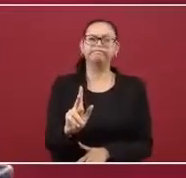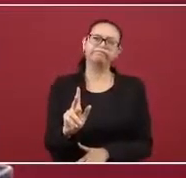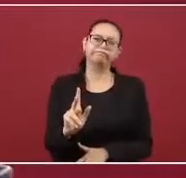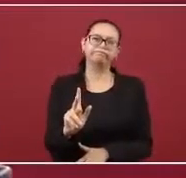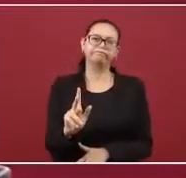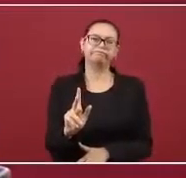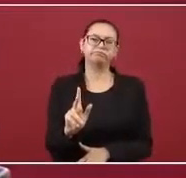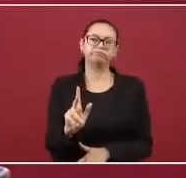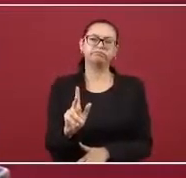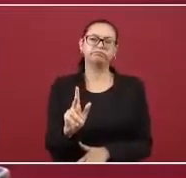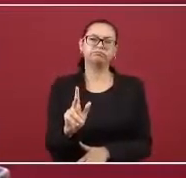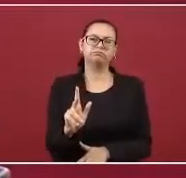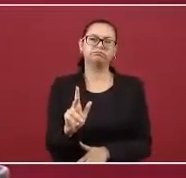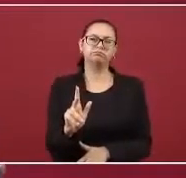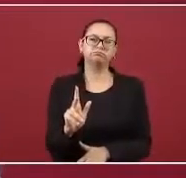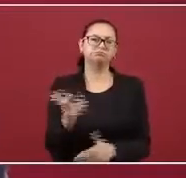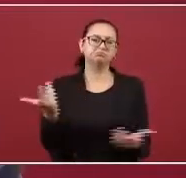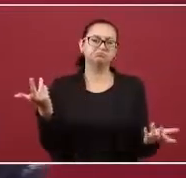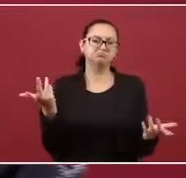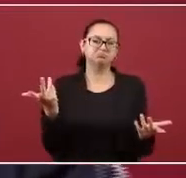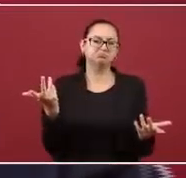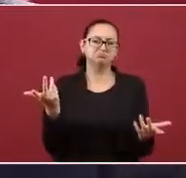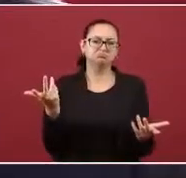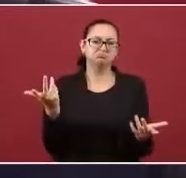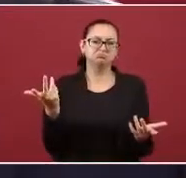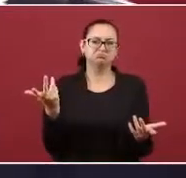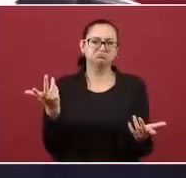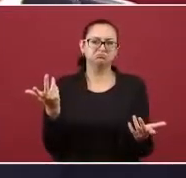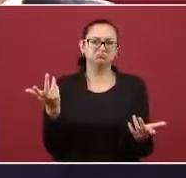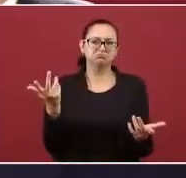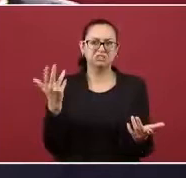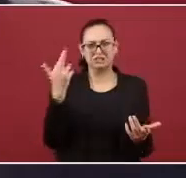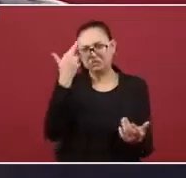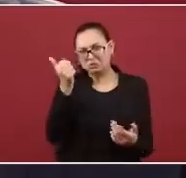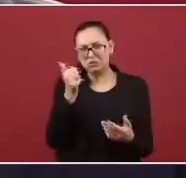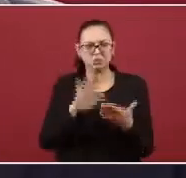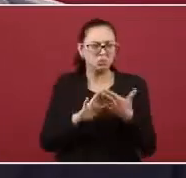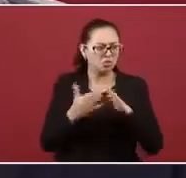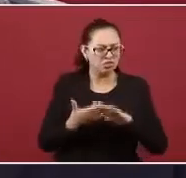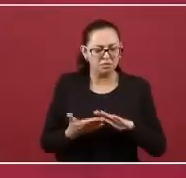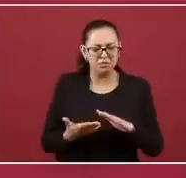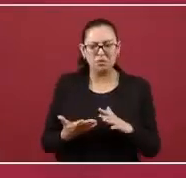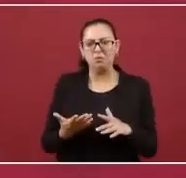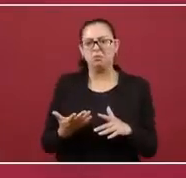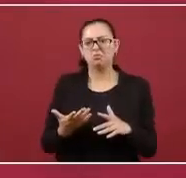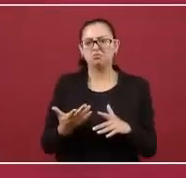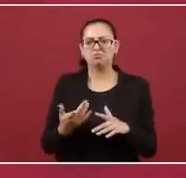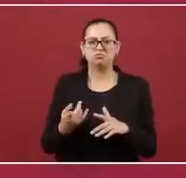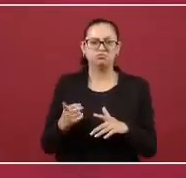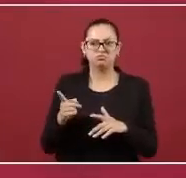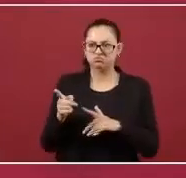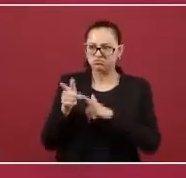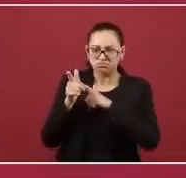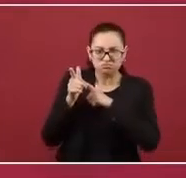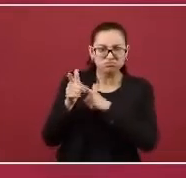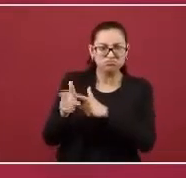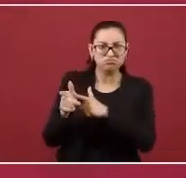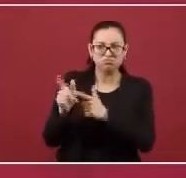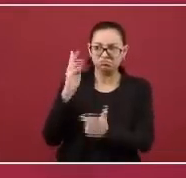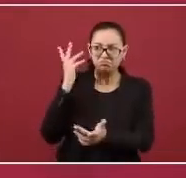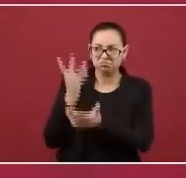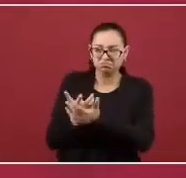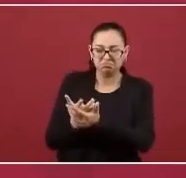no hay motivo o razón para que siga siendo un